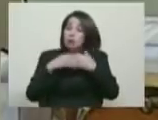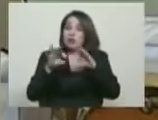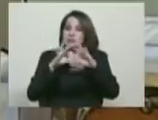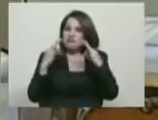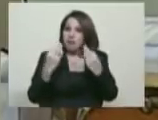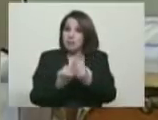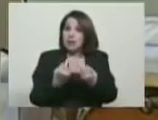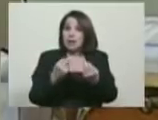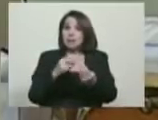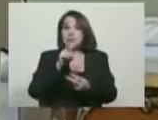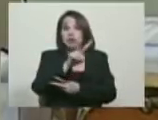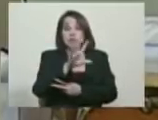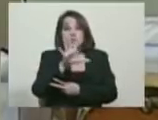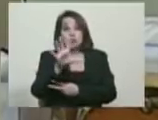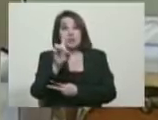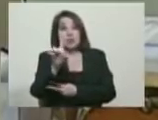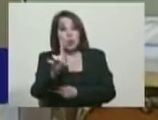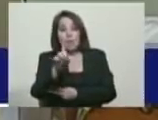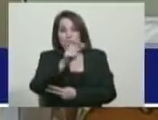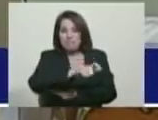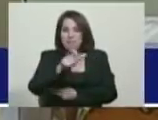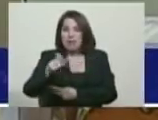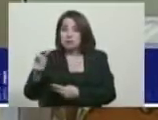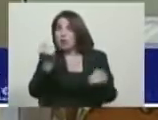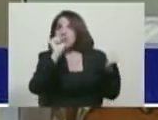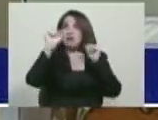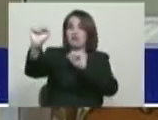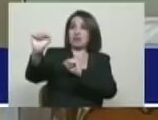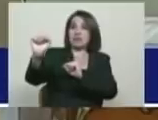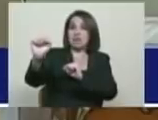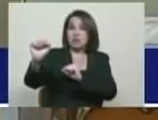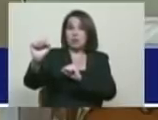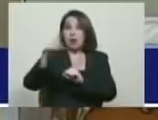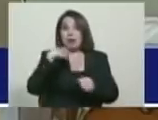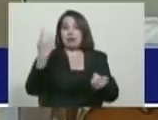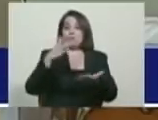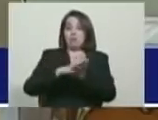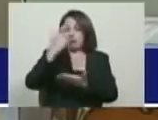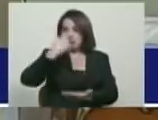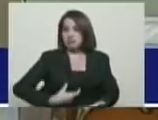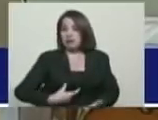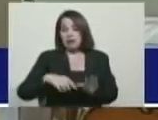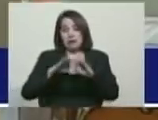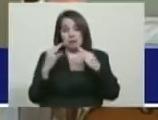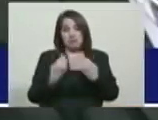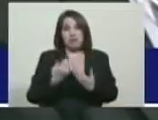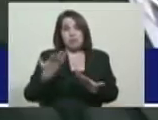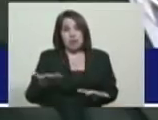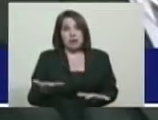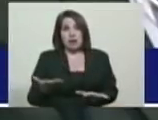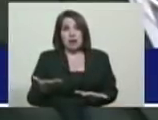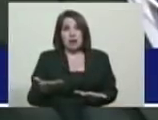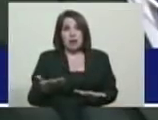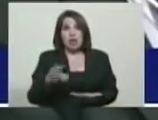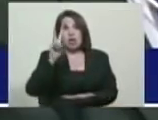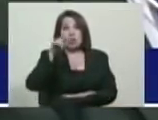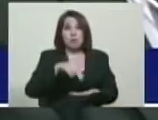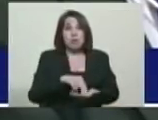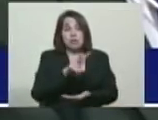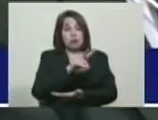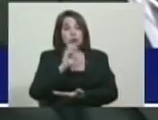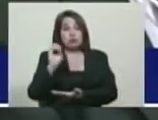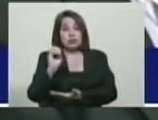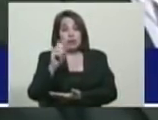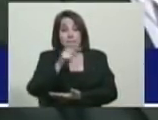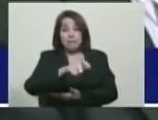muerto 251 personas defendiendo a esa postura de Estado y más de 2.200 personas han sido